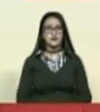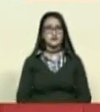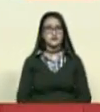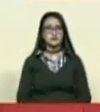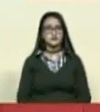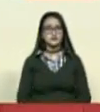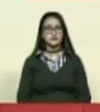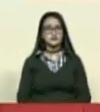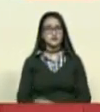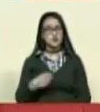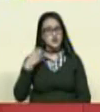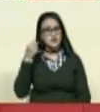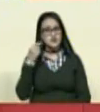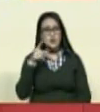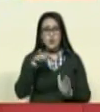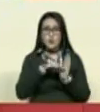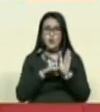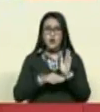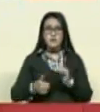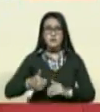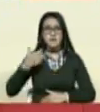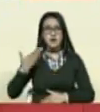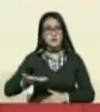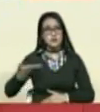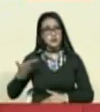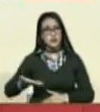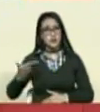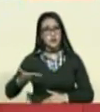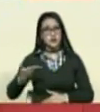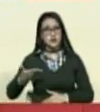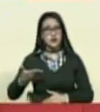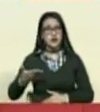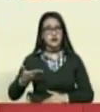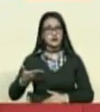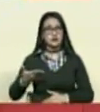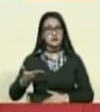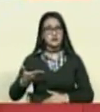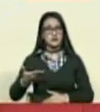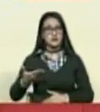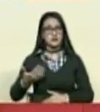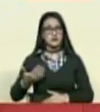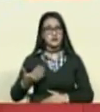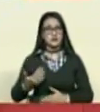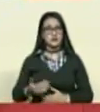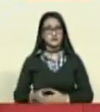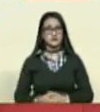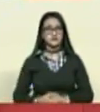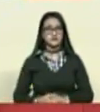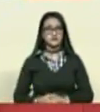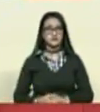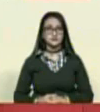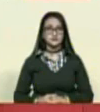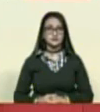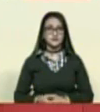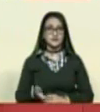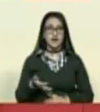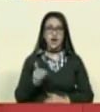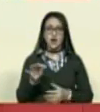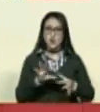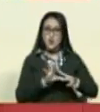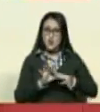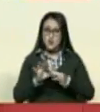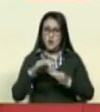Yo creo que entre uno de los programas más importantes, Padrino, Ceballos, compañeros, compañeras, que hay para la